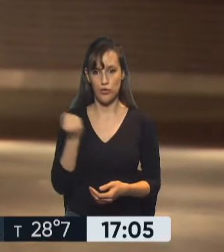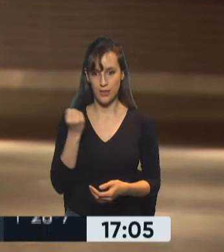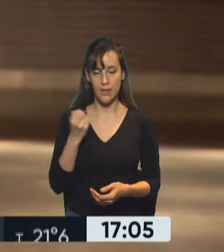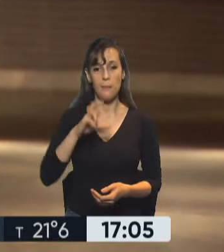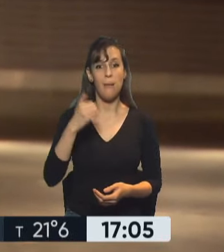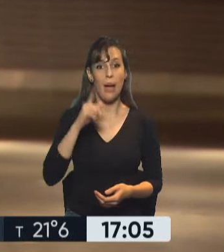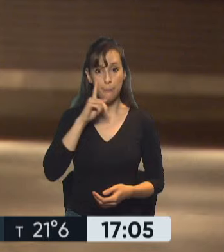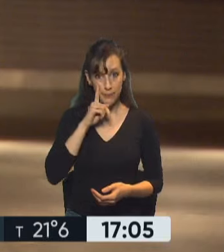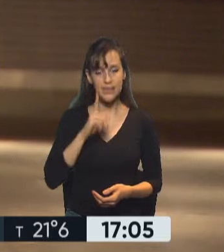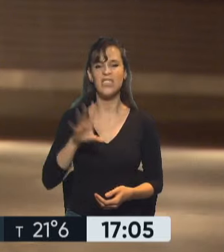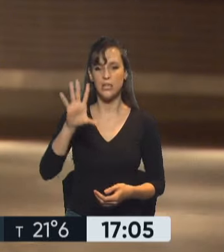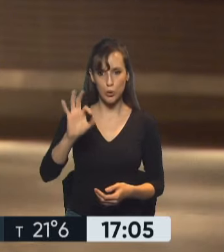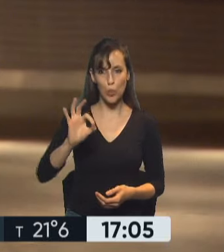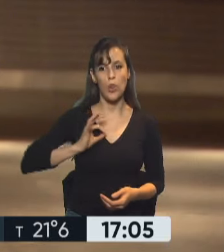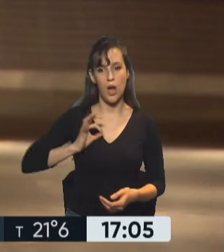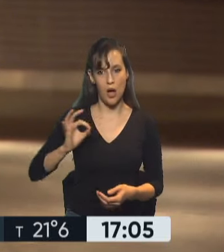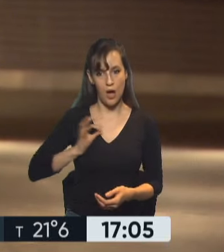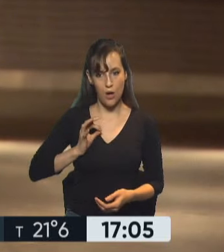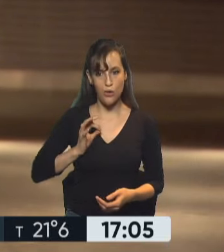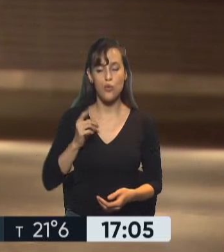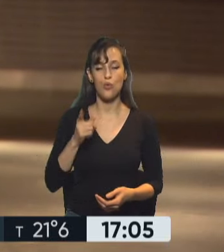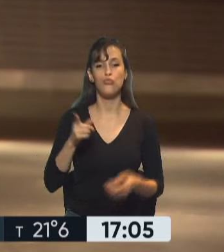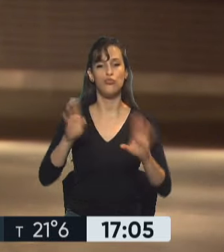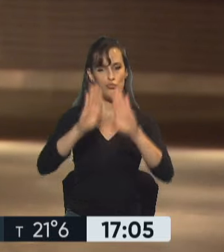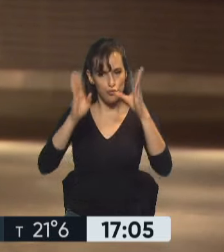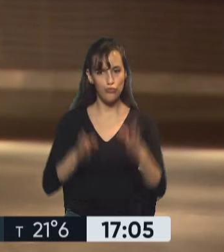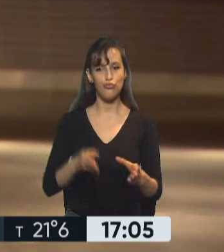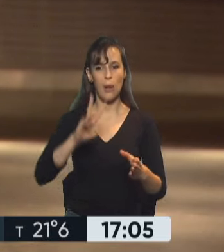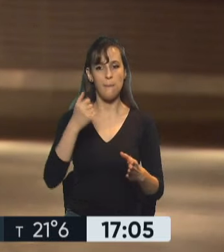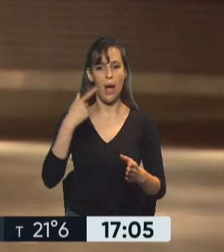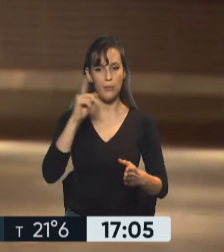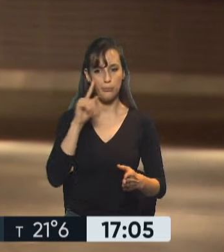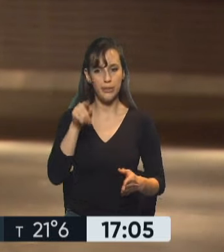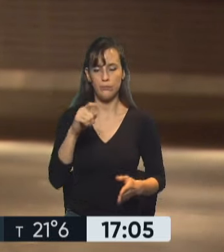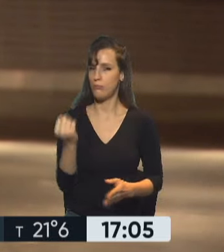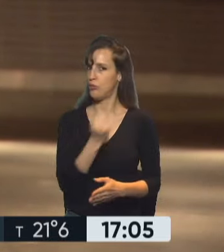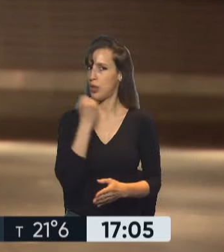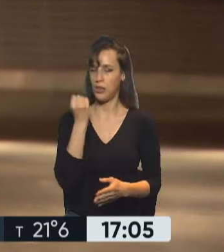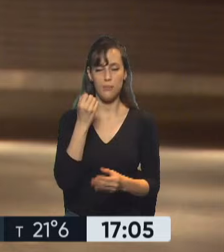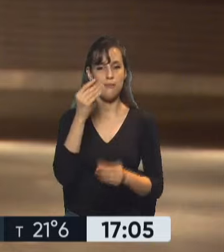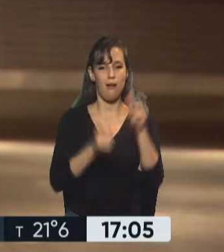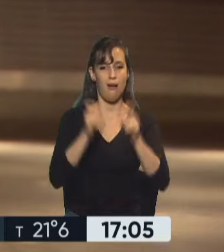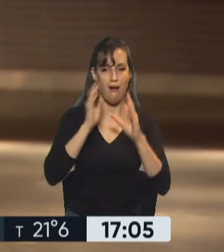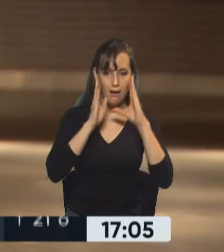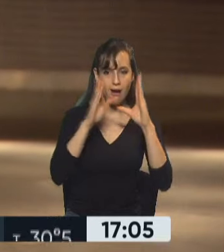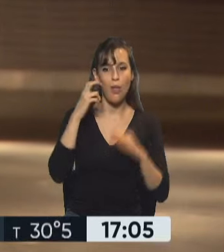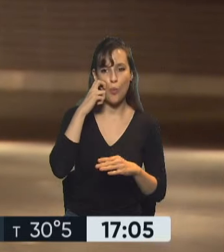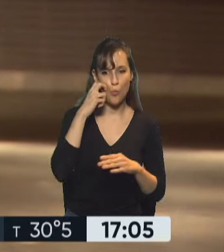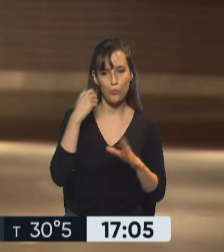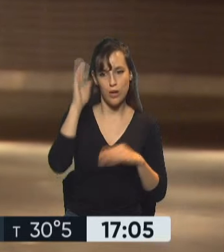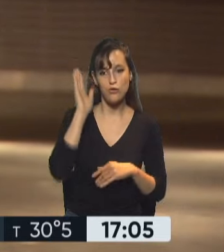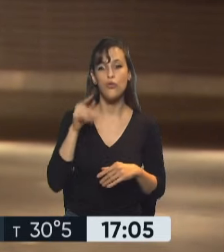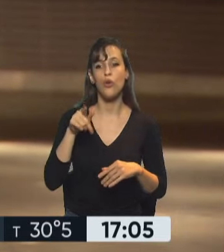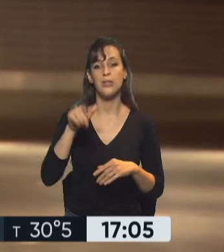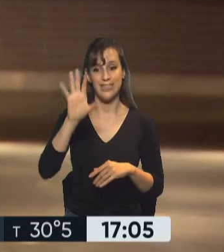cumple 50 años. La institución, ¿no? Una institución tan importante para los adultos mayores cumple 50 años. Todos los días de esta semana